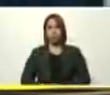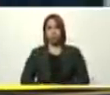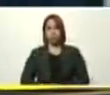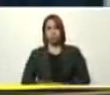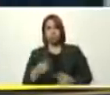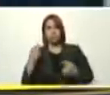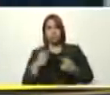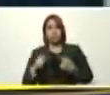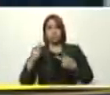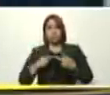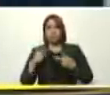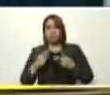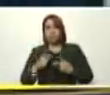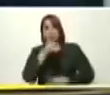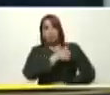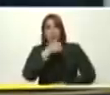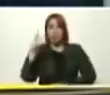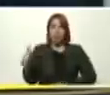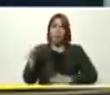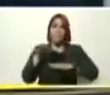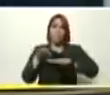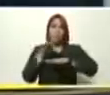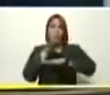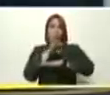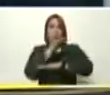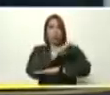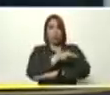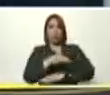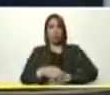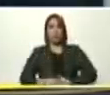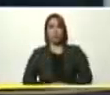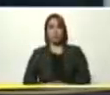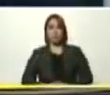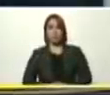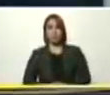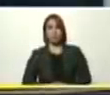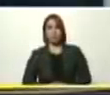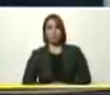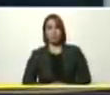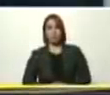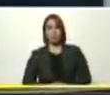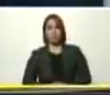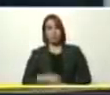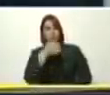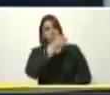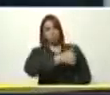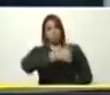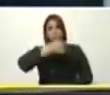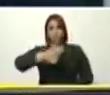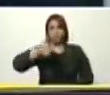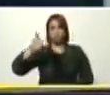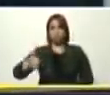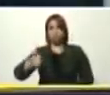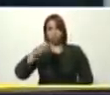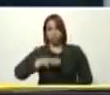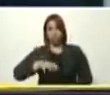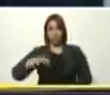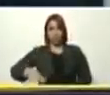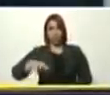prioritarios en cada municipio y en cada estado.